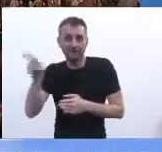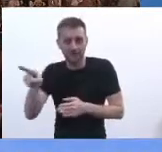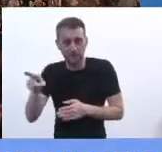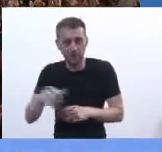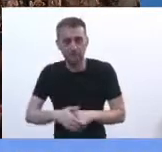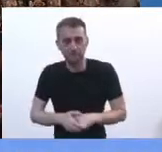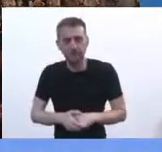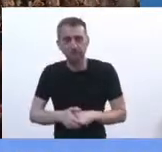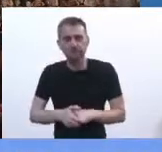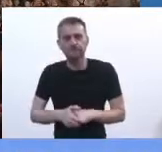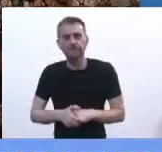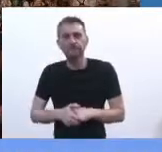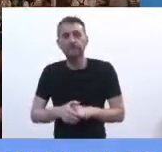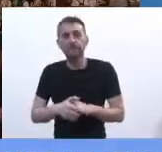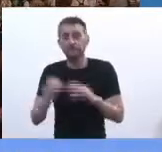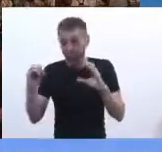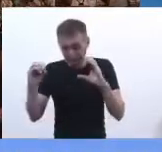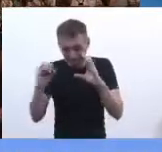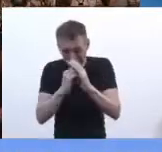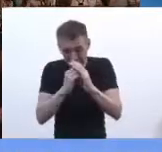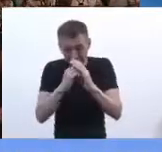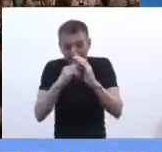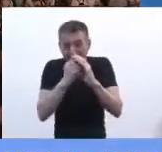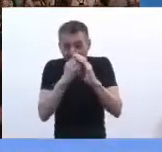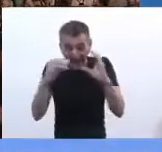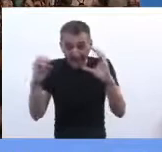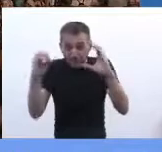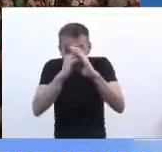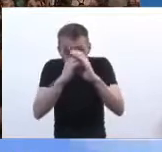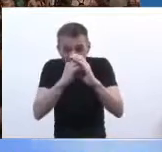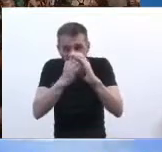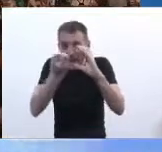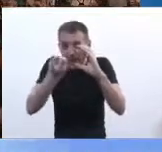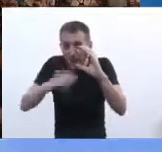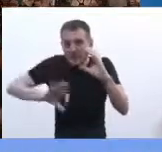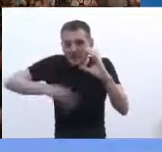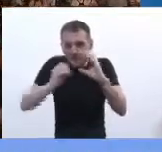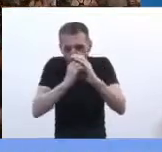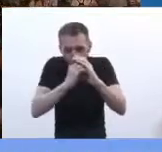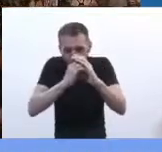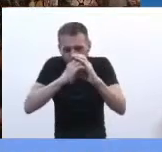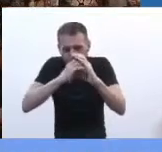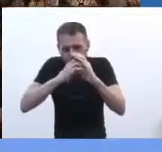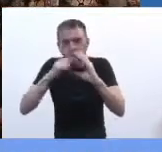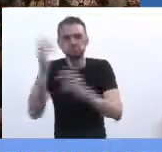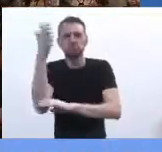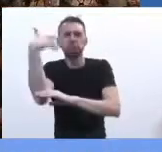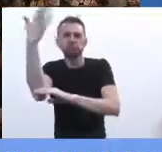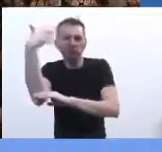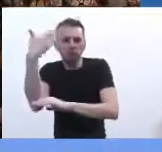que se consta la vida a partir de la concesión fueron una exposición donde había